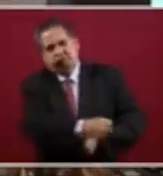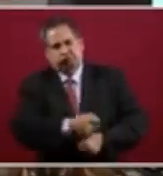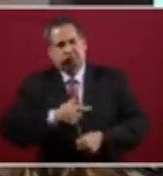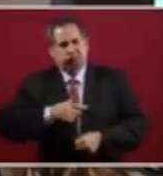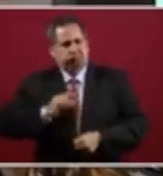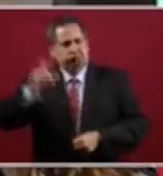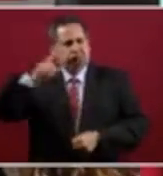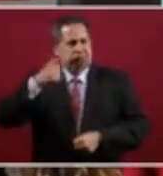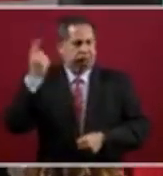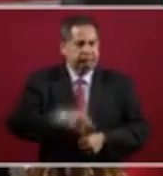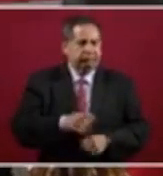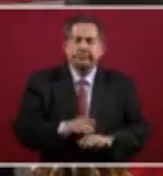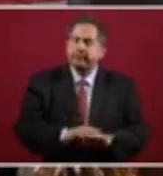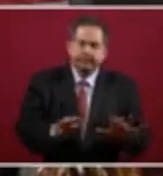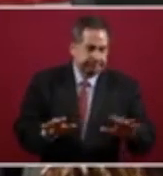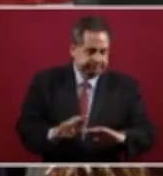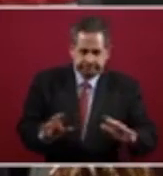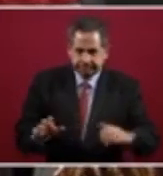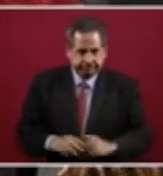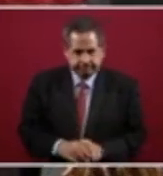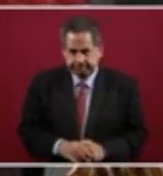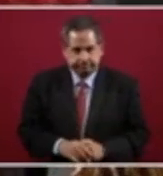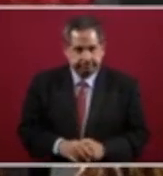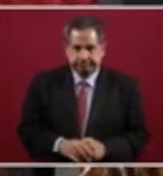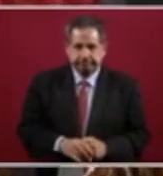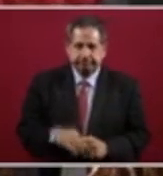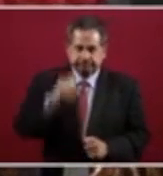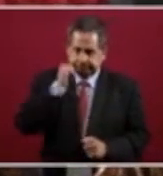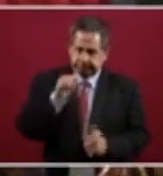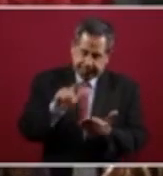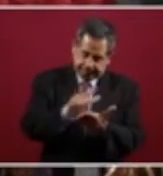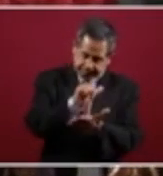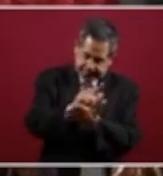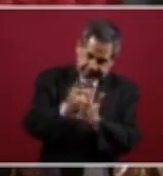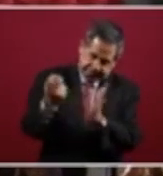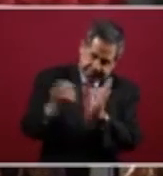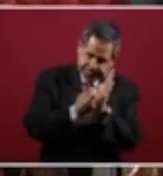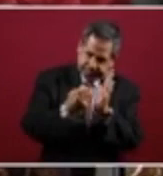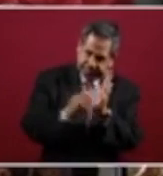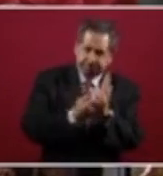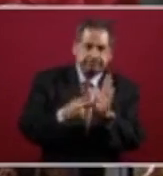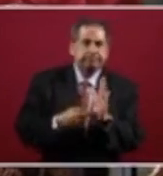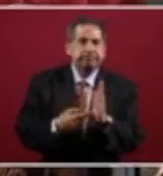autoridad, siempre va a ser un tema